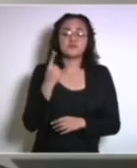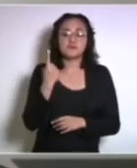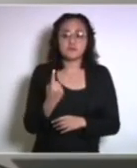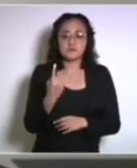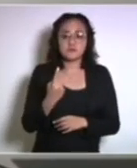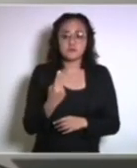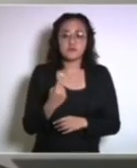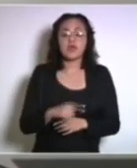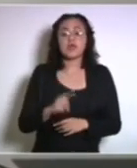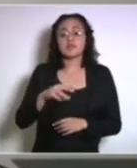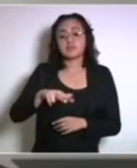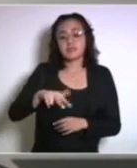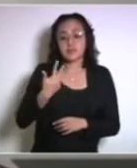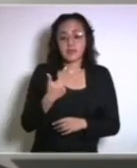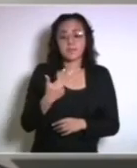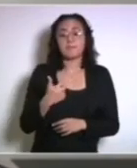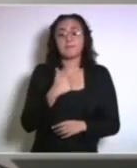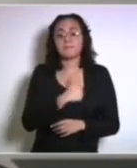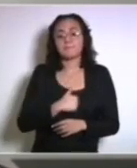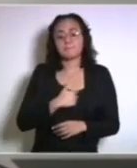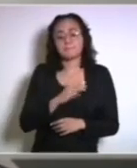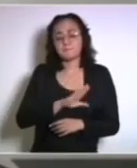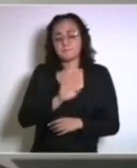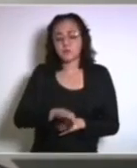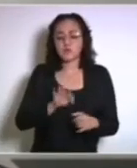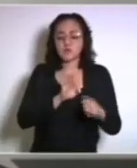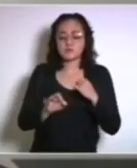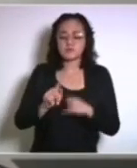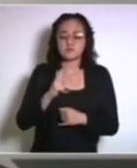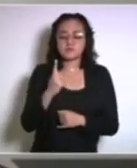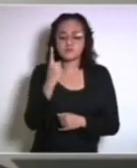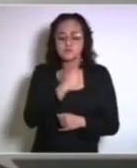11,361, 13 lamentables defunciones en las últimas